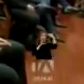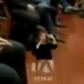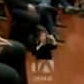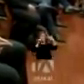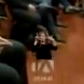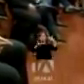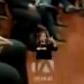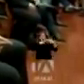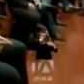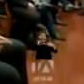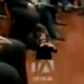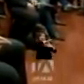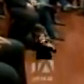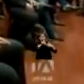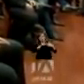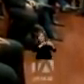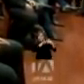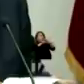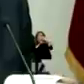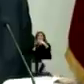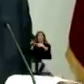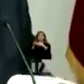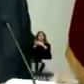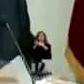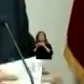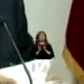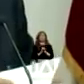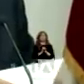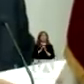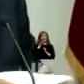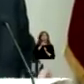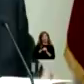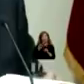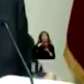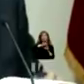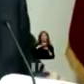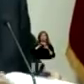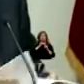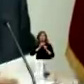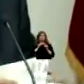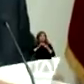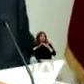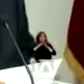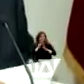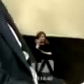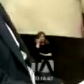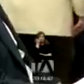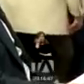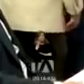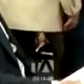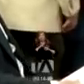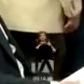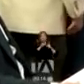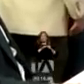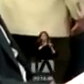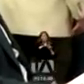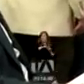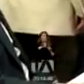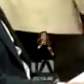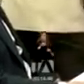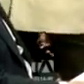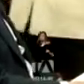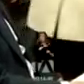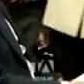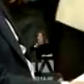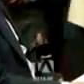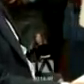la de las nacionalidades y pueblos, sería un solo voto nulo, que sumaría 7 votos nulos, pero para los